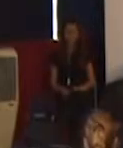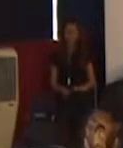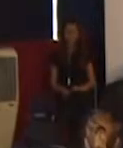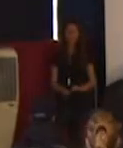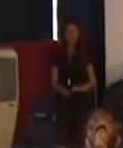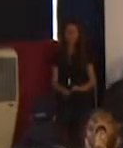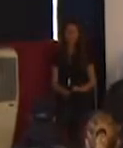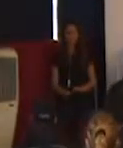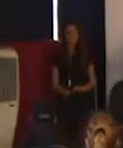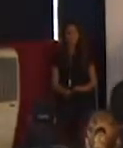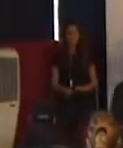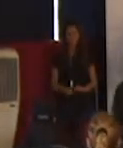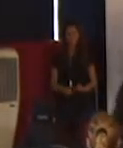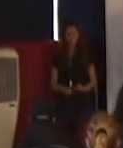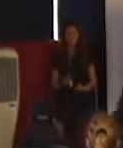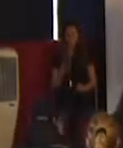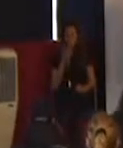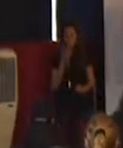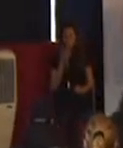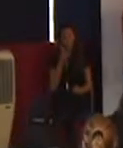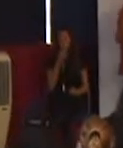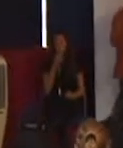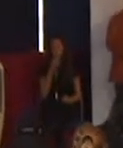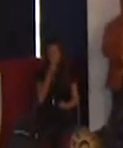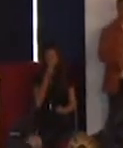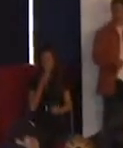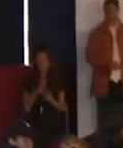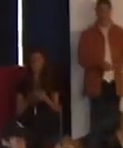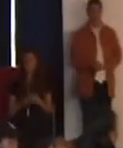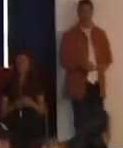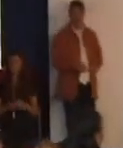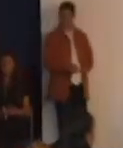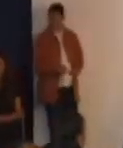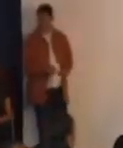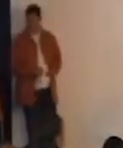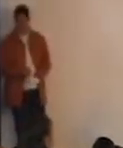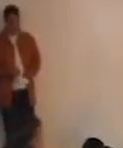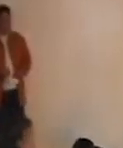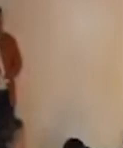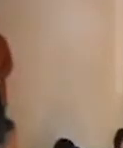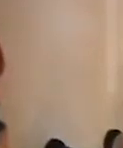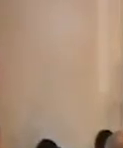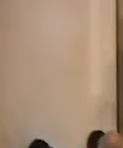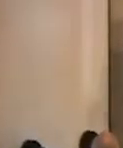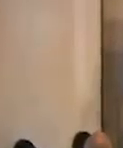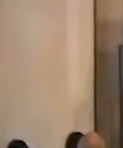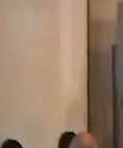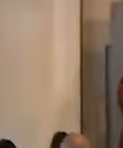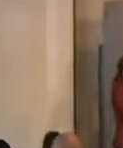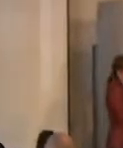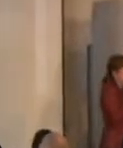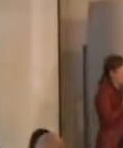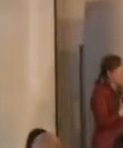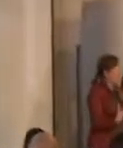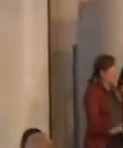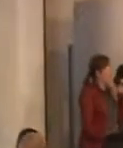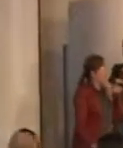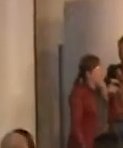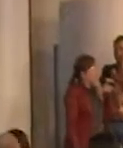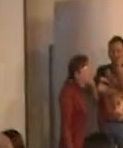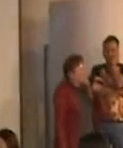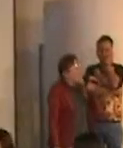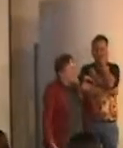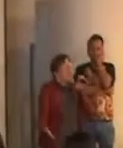vamos, el chocolate tiene una función muy bonita en nuestra vida, y es que el chocolate nos endulza, nos